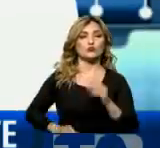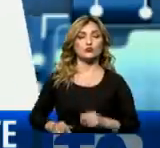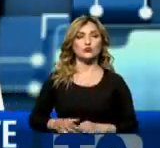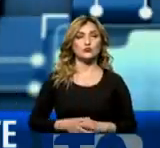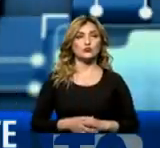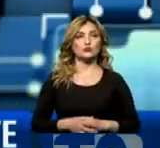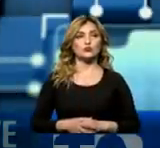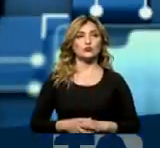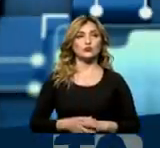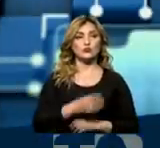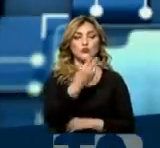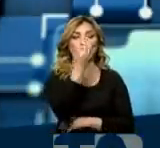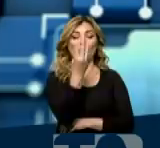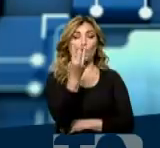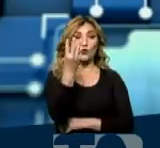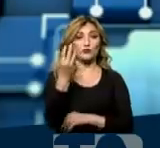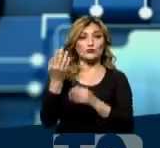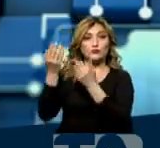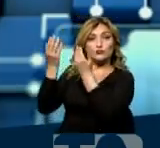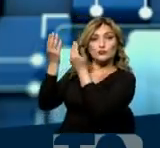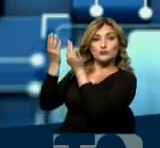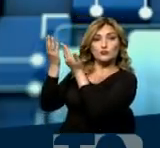Mientras mediante la página web